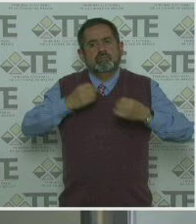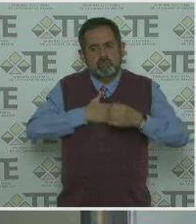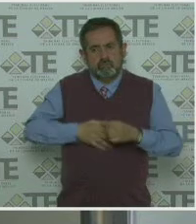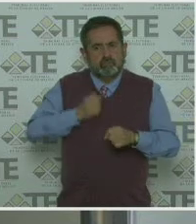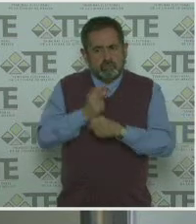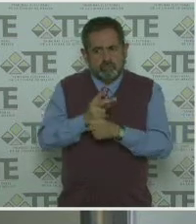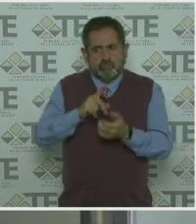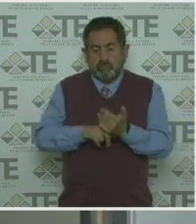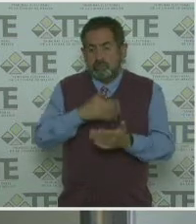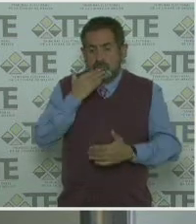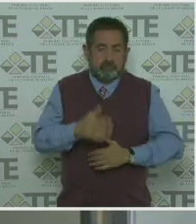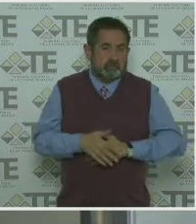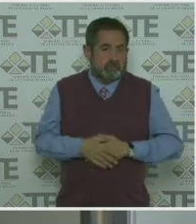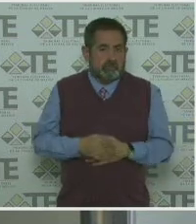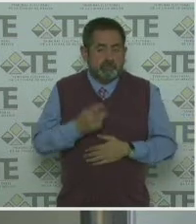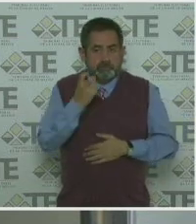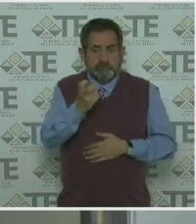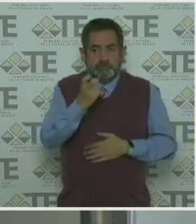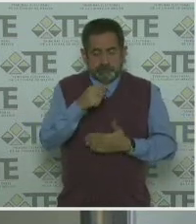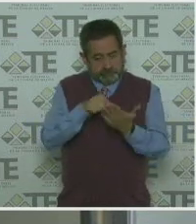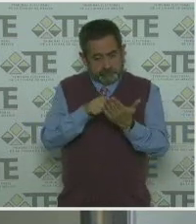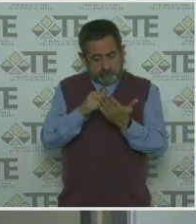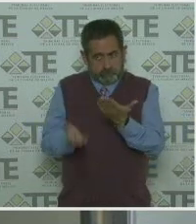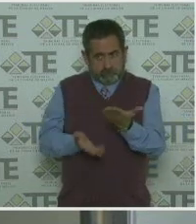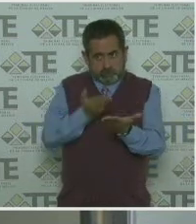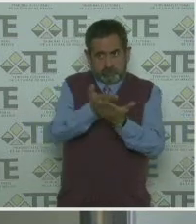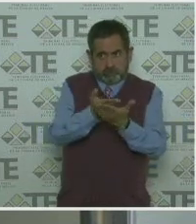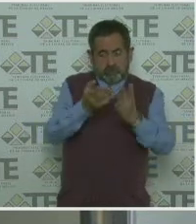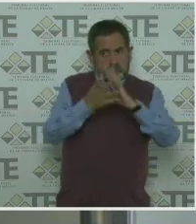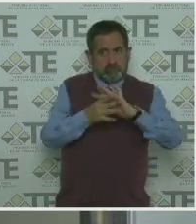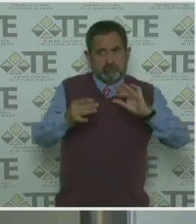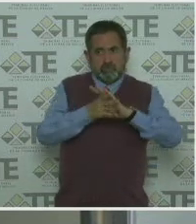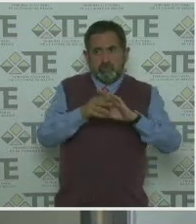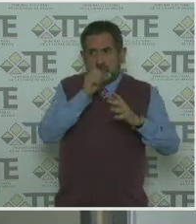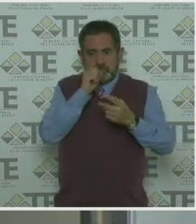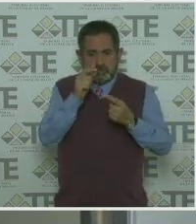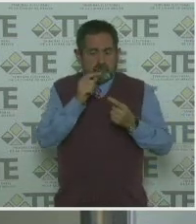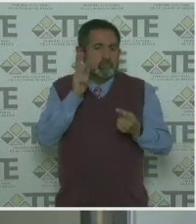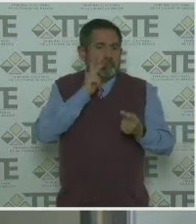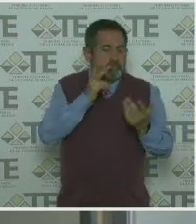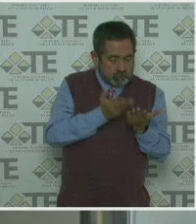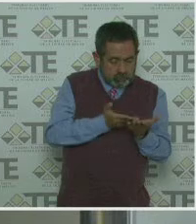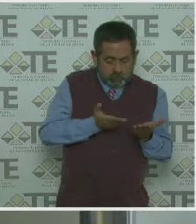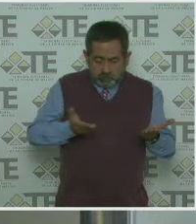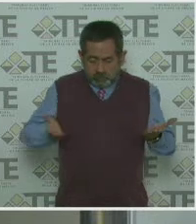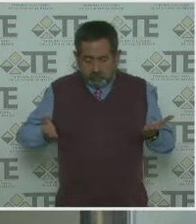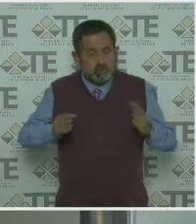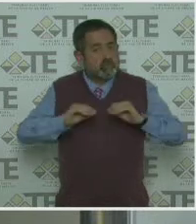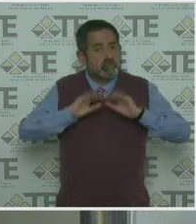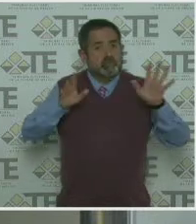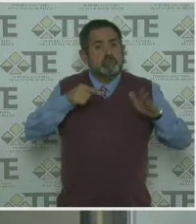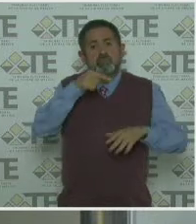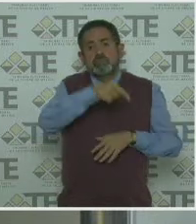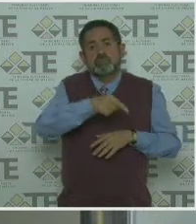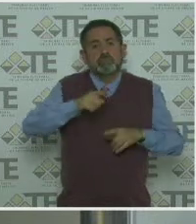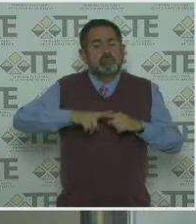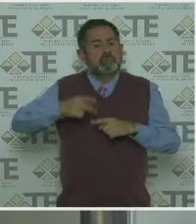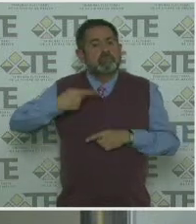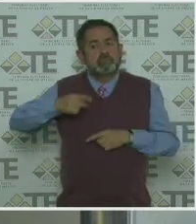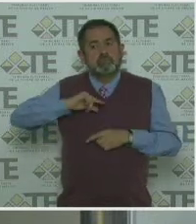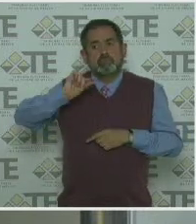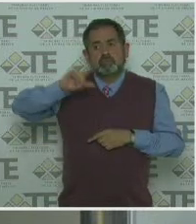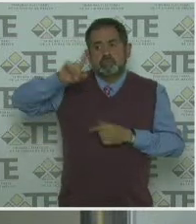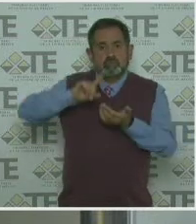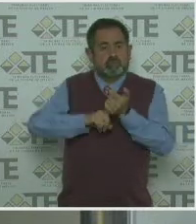justicia. Así, tal como se explica en la propuesta, en las constancias que obran en autos existe una nota informativa elaborada por uno de los